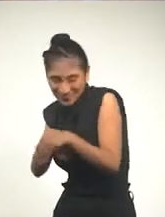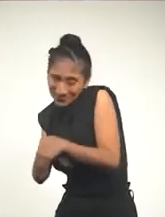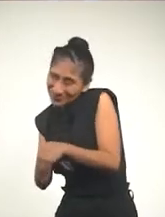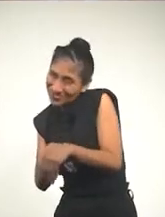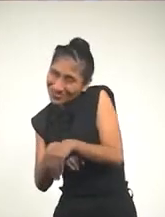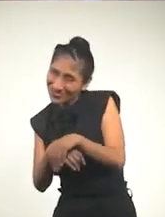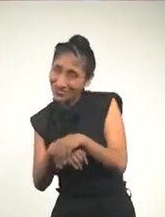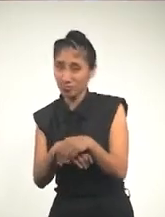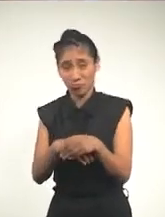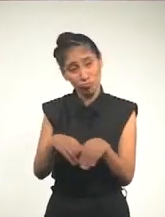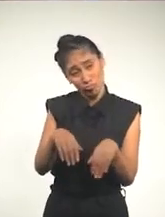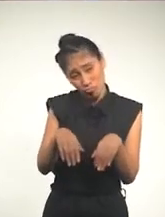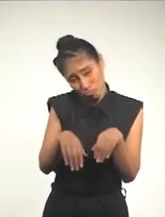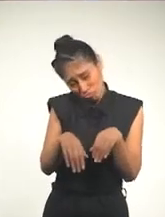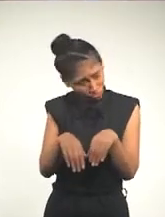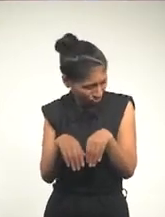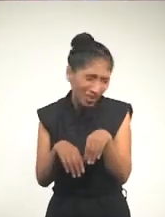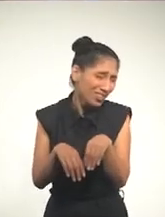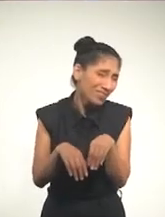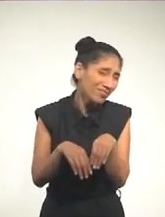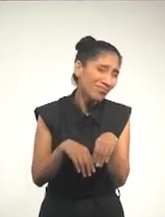cariñito.